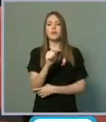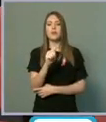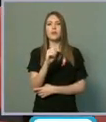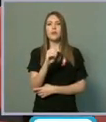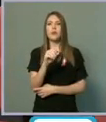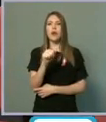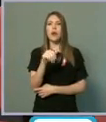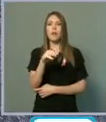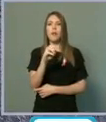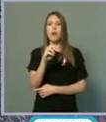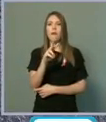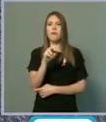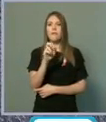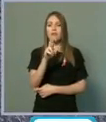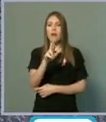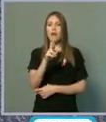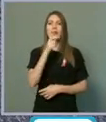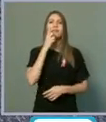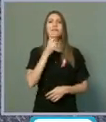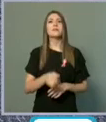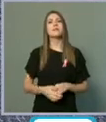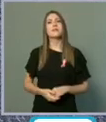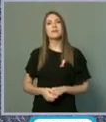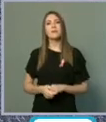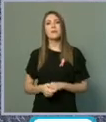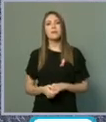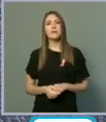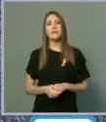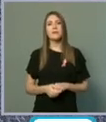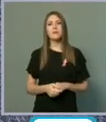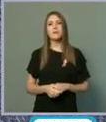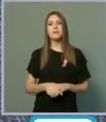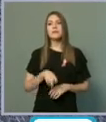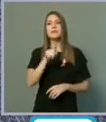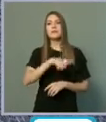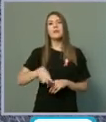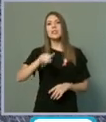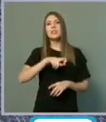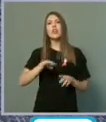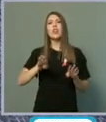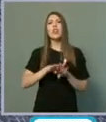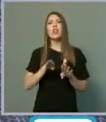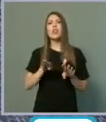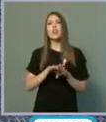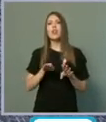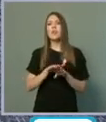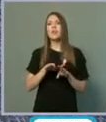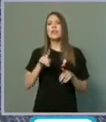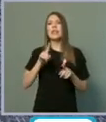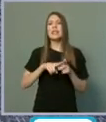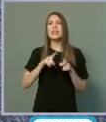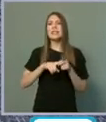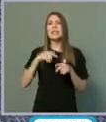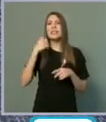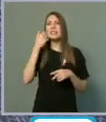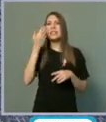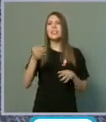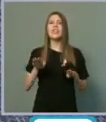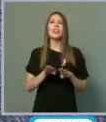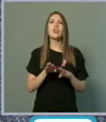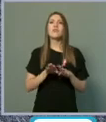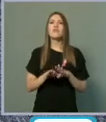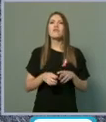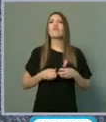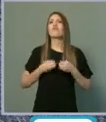Almodóvar. Creo que quien sintetiza más justo esa explosión y esas ganas de empezar ahora sí a gritar las cosas, no a